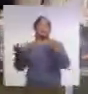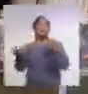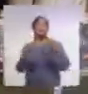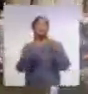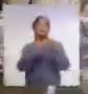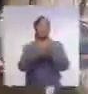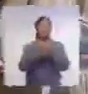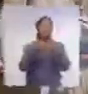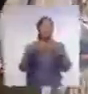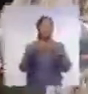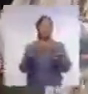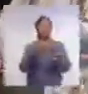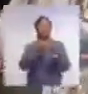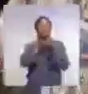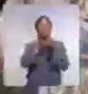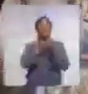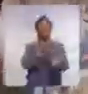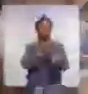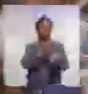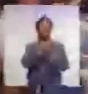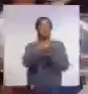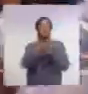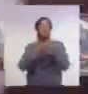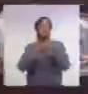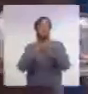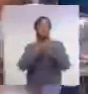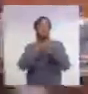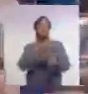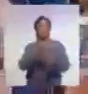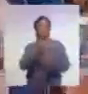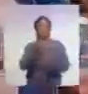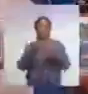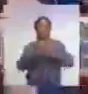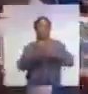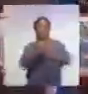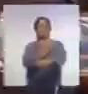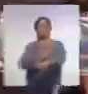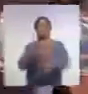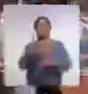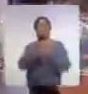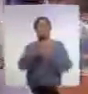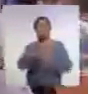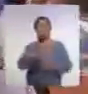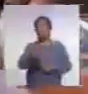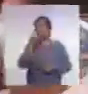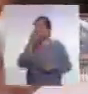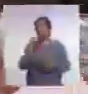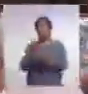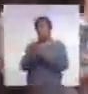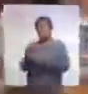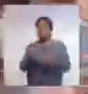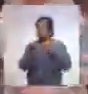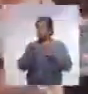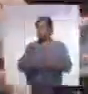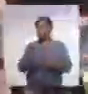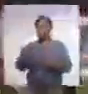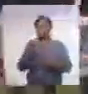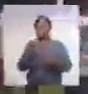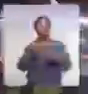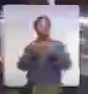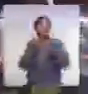menores bajo el programa Apoyo a la Economía Familiar 2019, donde afirmó que el crecimiento de Tlaxcala es un esfuerzo de